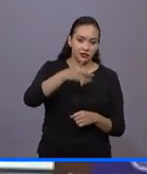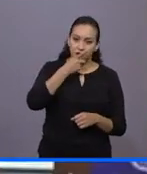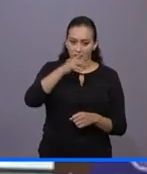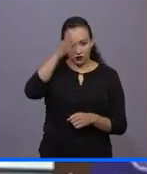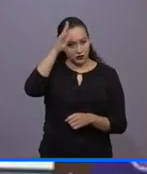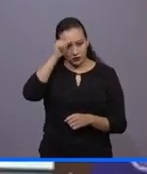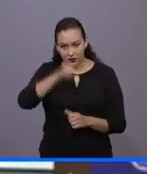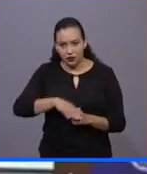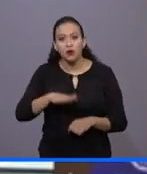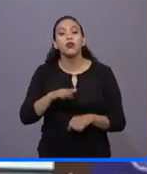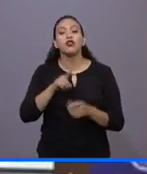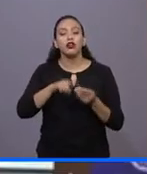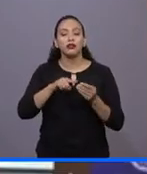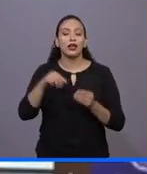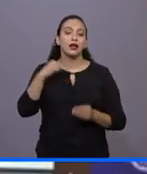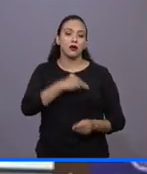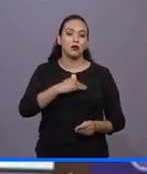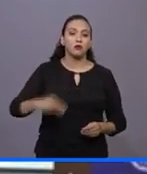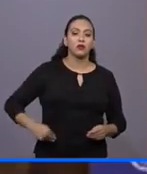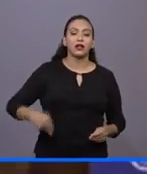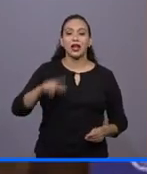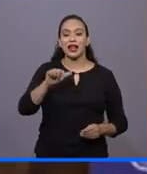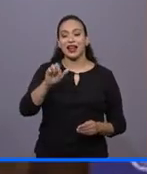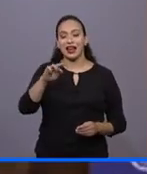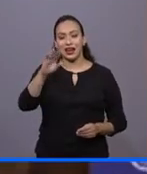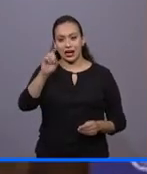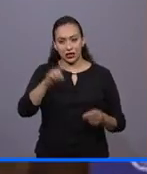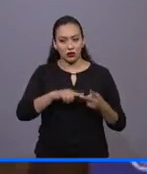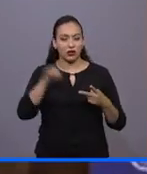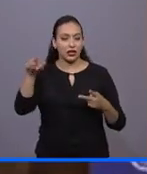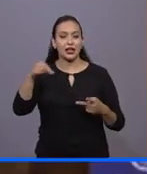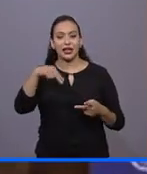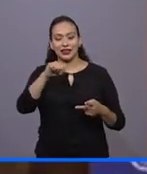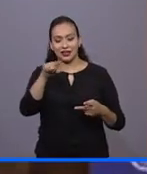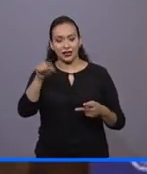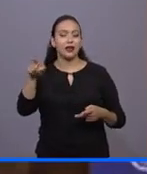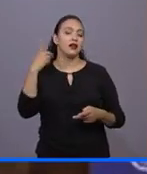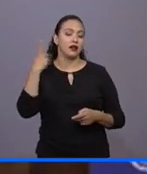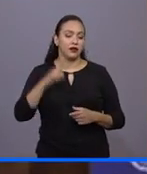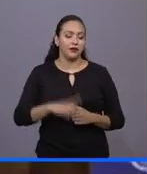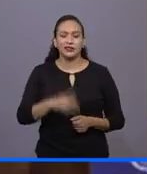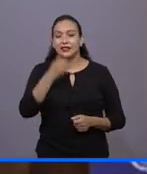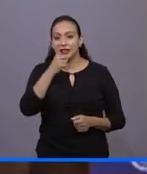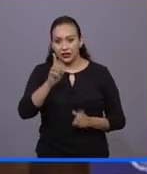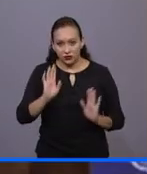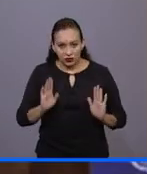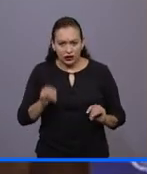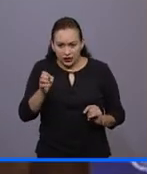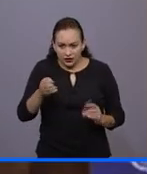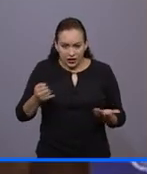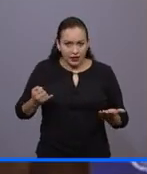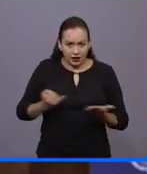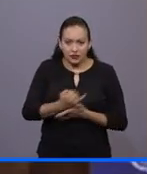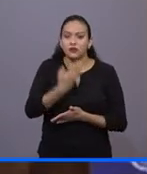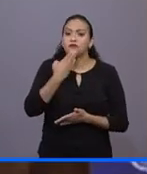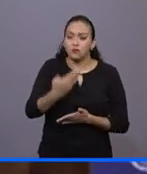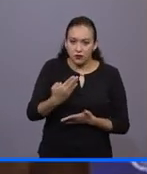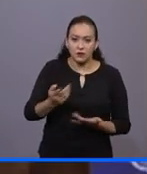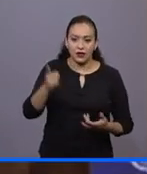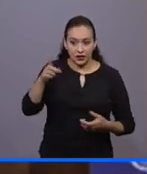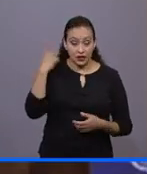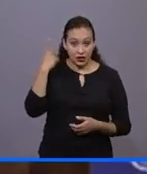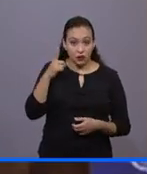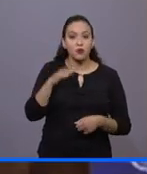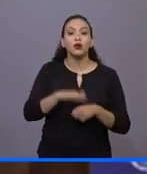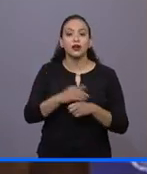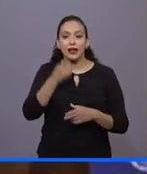los ayuntamientos de Lerdo y Nazas Durango. La sala determinó en primer lugar que fue correcta la decisión del Tribunal Electoral de Durango,